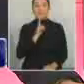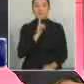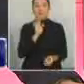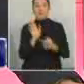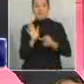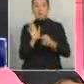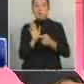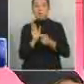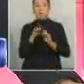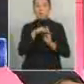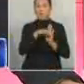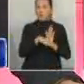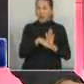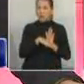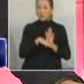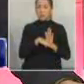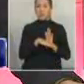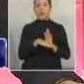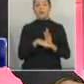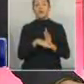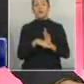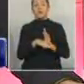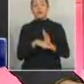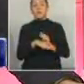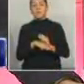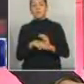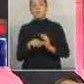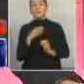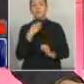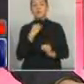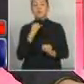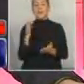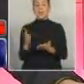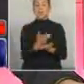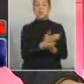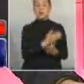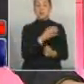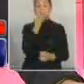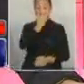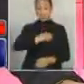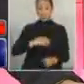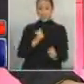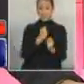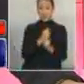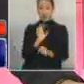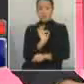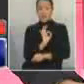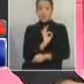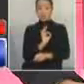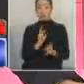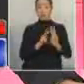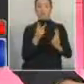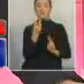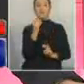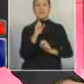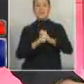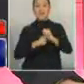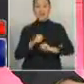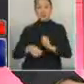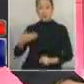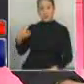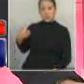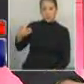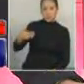bajos, no porque la mano de obra sea barata, como ocurría probablemente hace 20 años atrás, sino por la